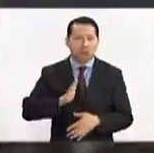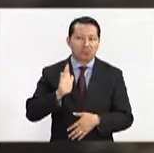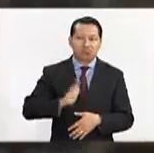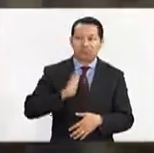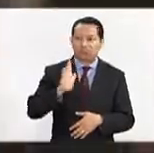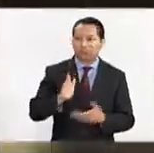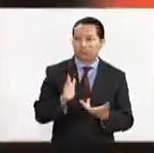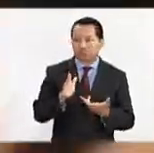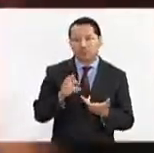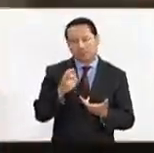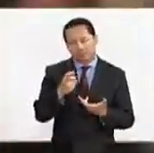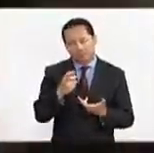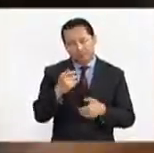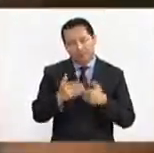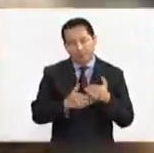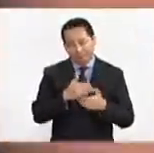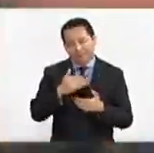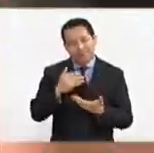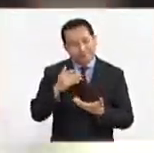son catastróficos.